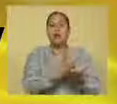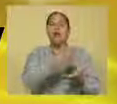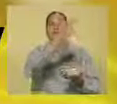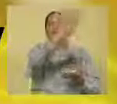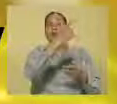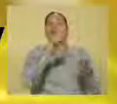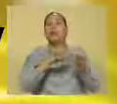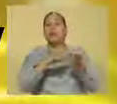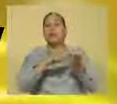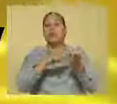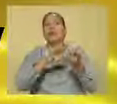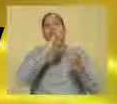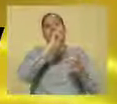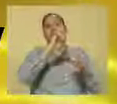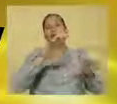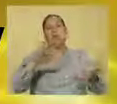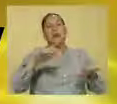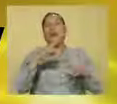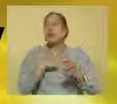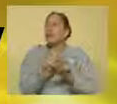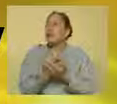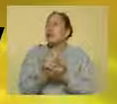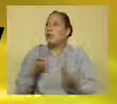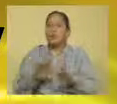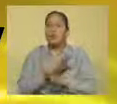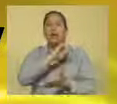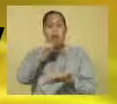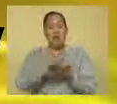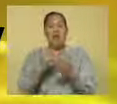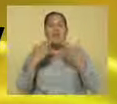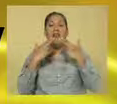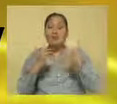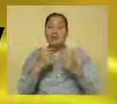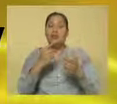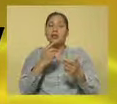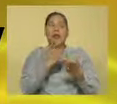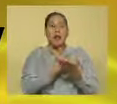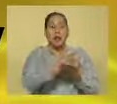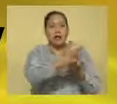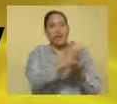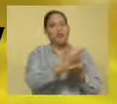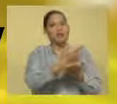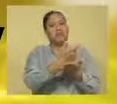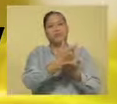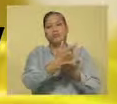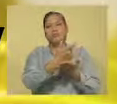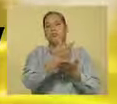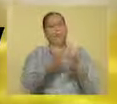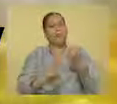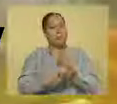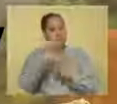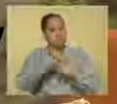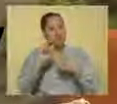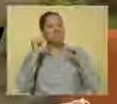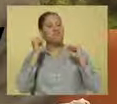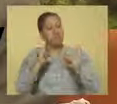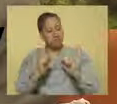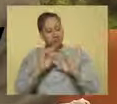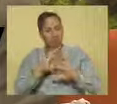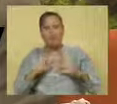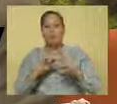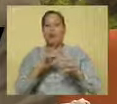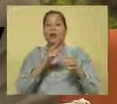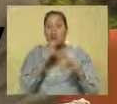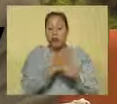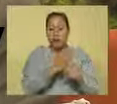cambios? Sí, un cambio de la ley fiscal impacta en los proyectos de inversión necesariamente. Y sí, los primeros meses